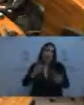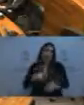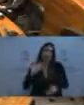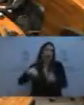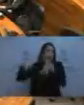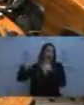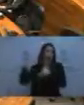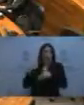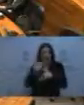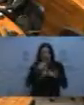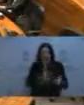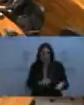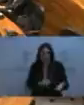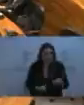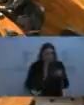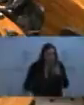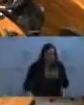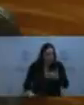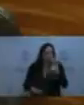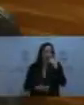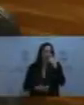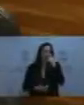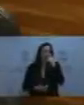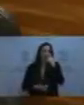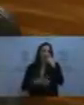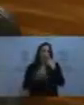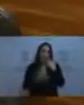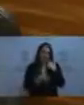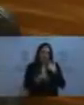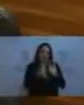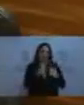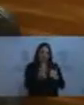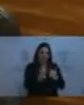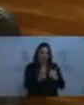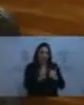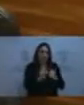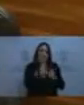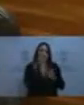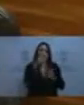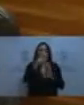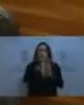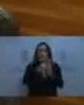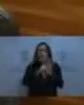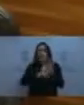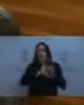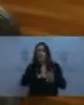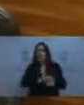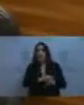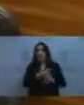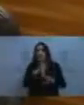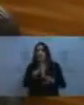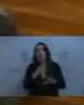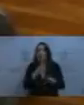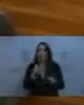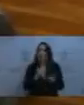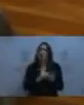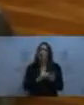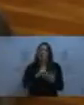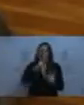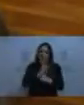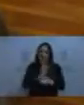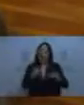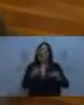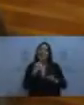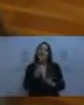pasado. Y además, bueno, sí, se hicieron unas instrucciones para que fuese homogénea, porque muchas veces hablamos en esta Cámara,